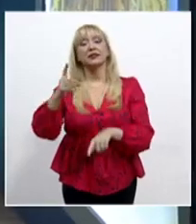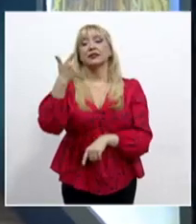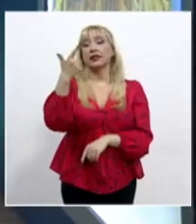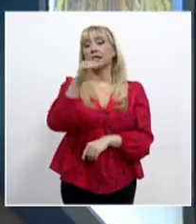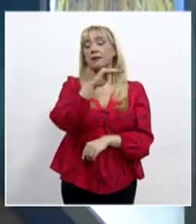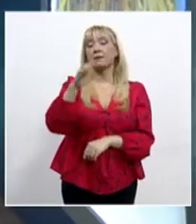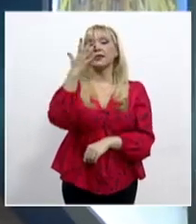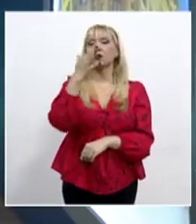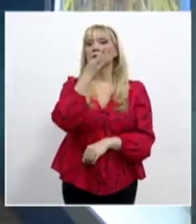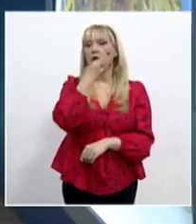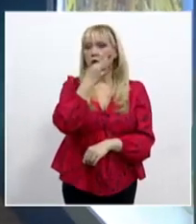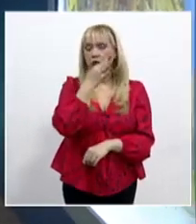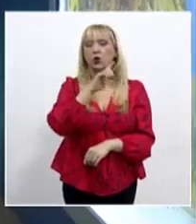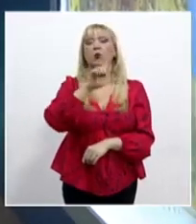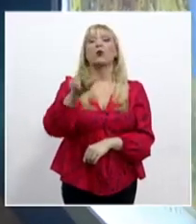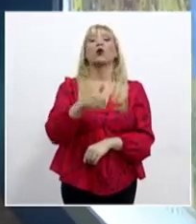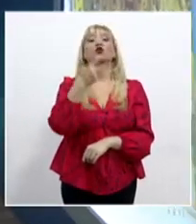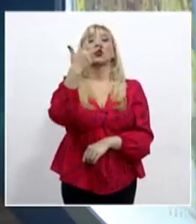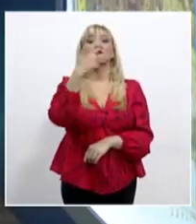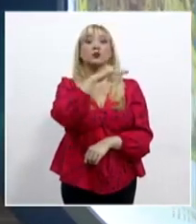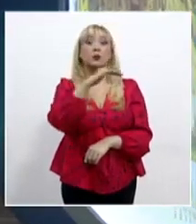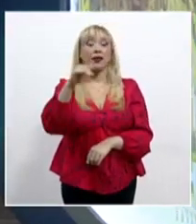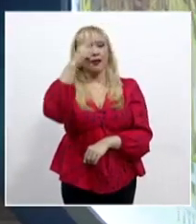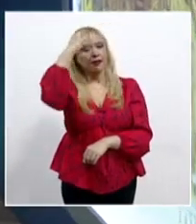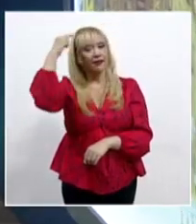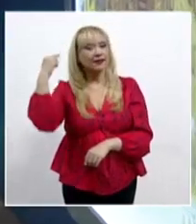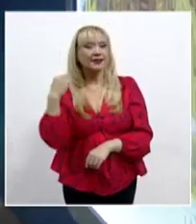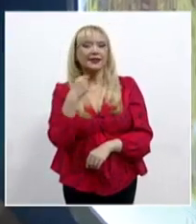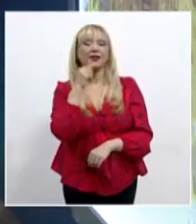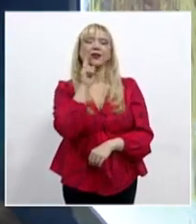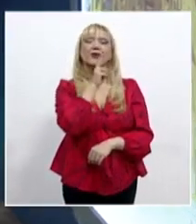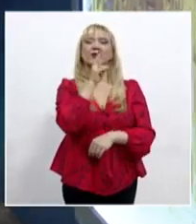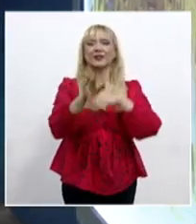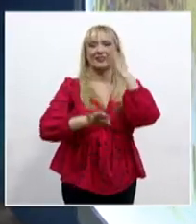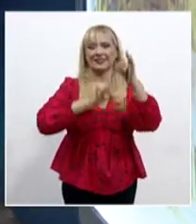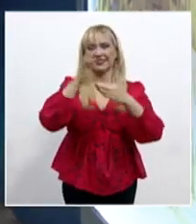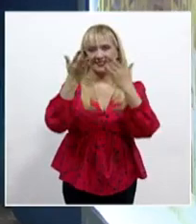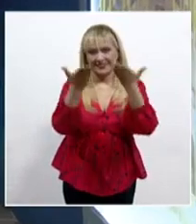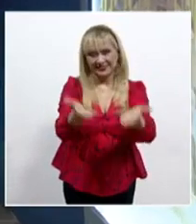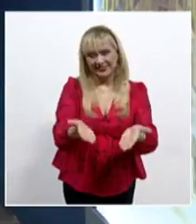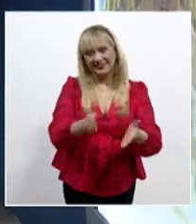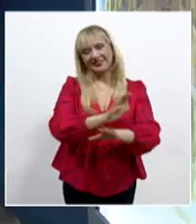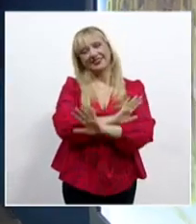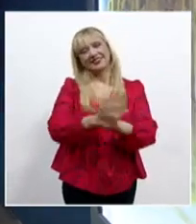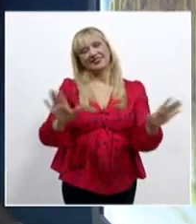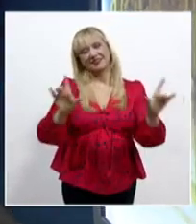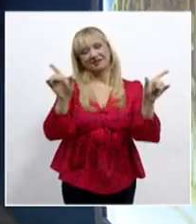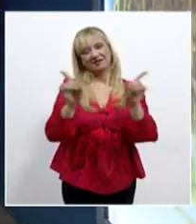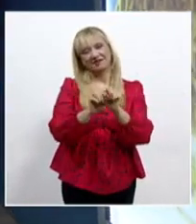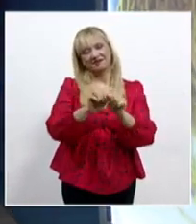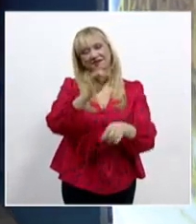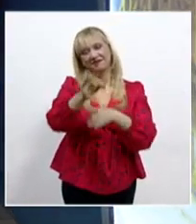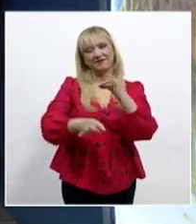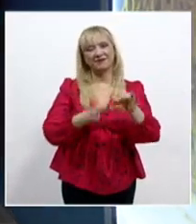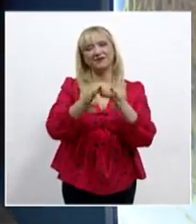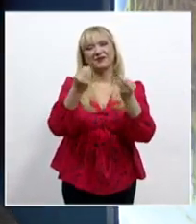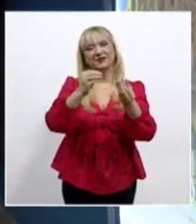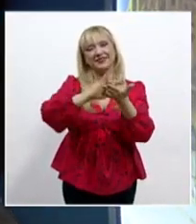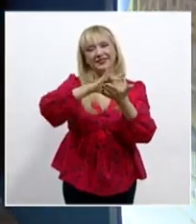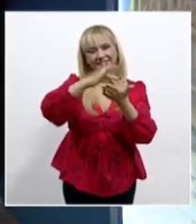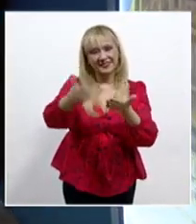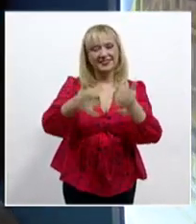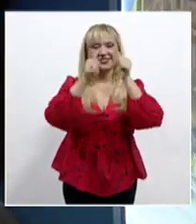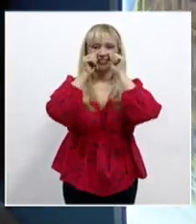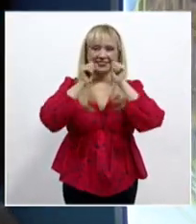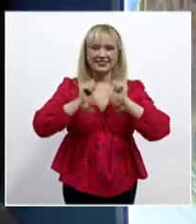19:30 horas nuestro avance informativo y a las 20:30 horas el noticiario nocturno. Es así como llegamos al final de este espacio, como siempre, agradeciendo su